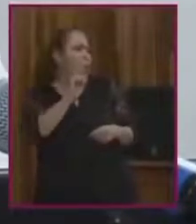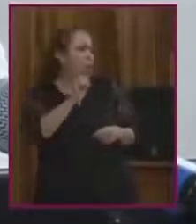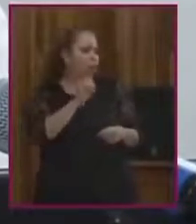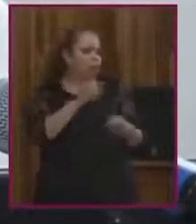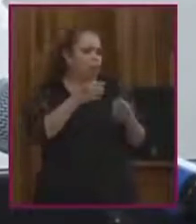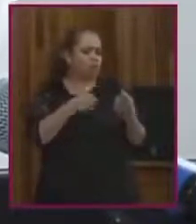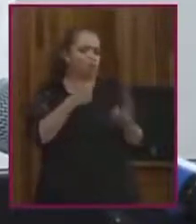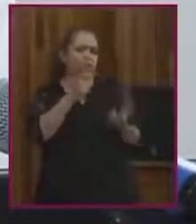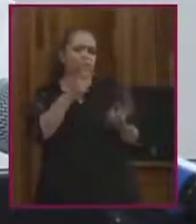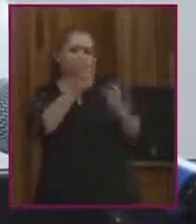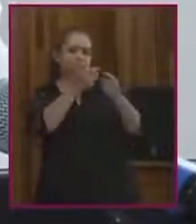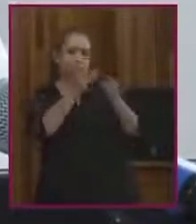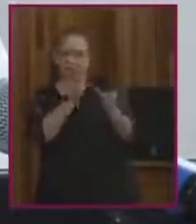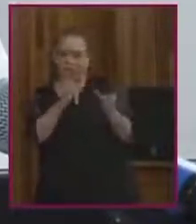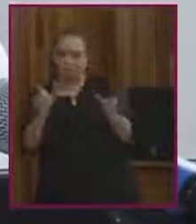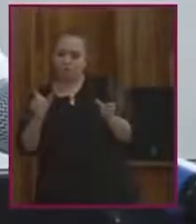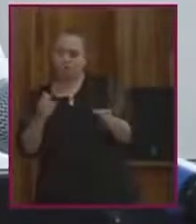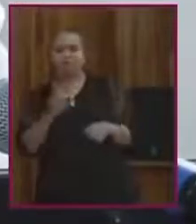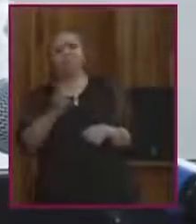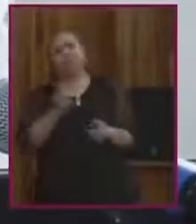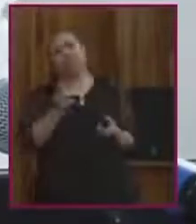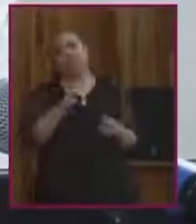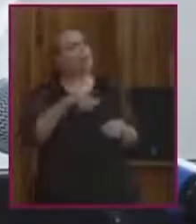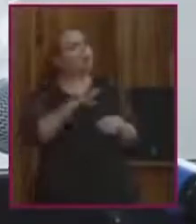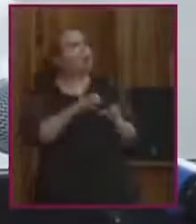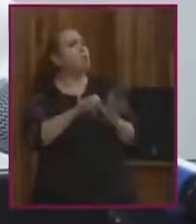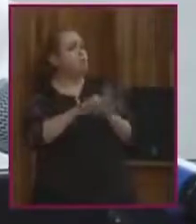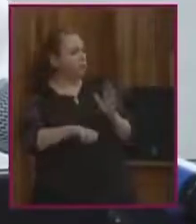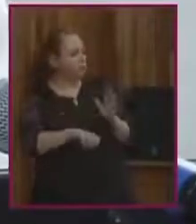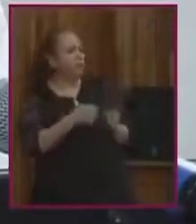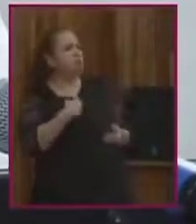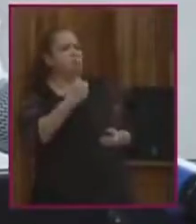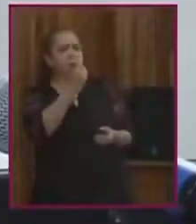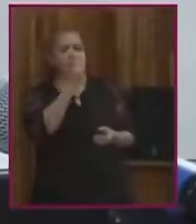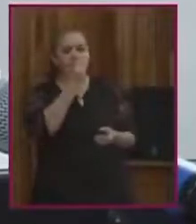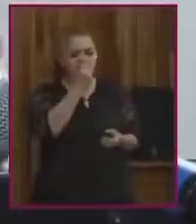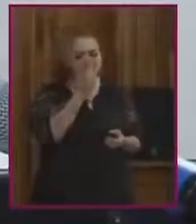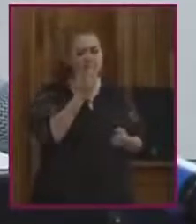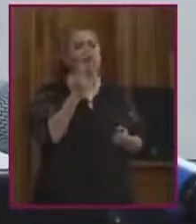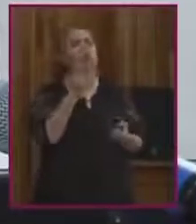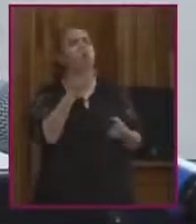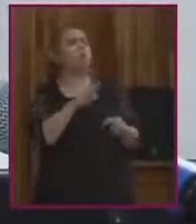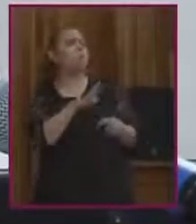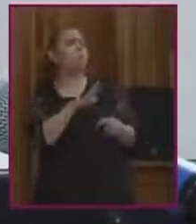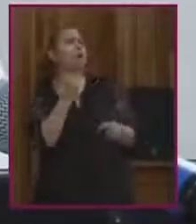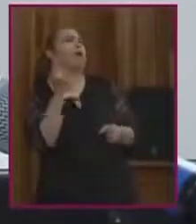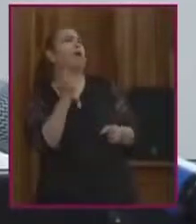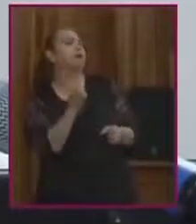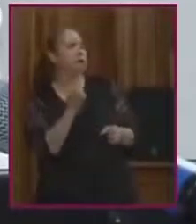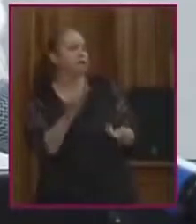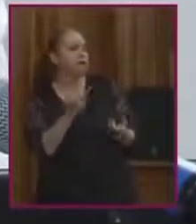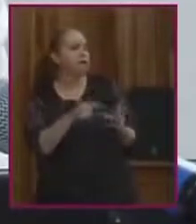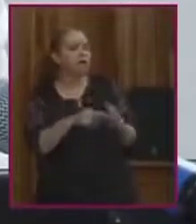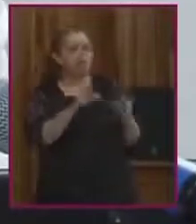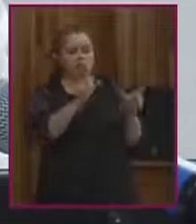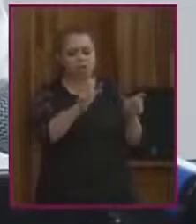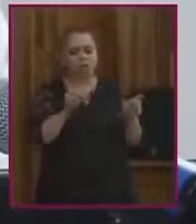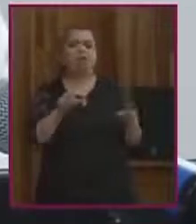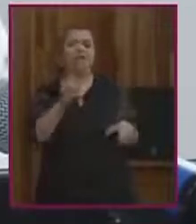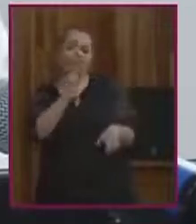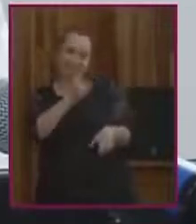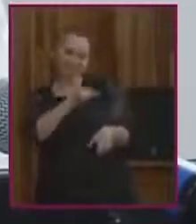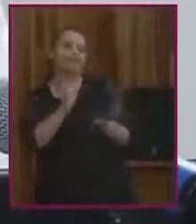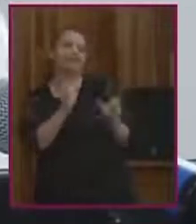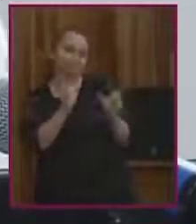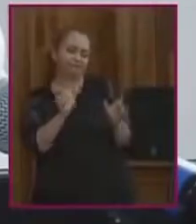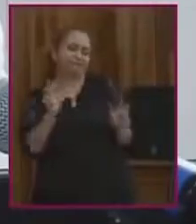a lo mejor los estilos de comida, se abordan a lo mejor el plato del buen comer, a lo mejor ahí hay fracciones, pero así como está planteado, no.